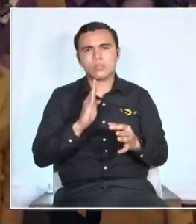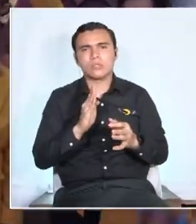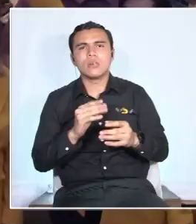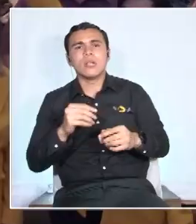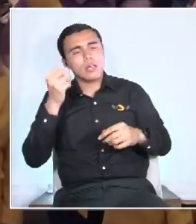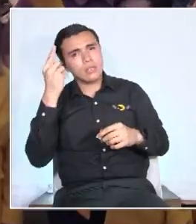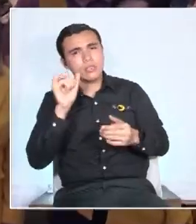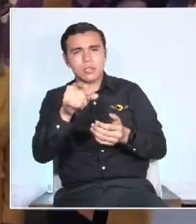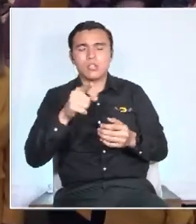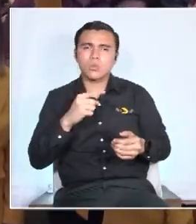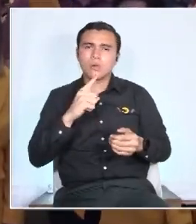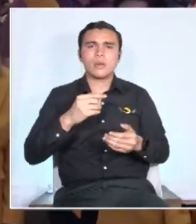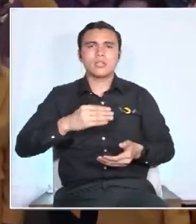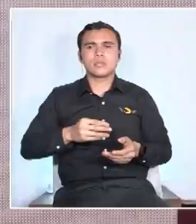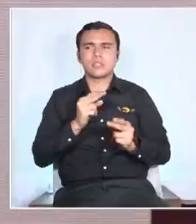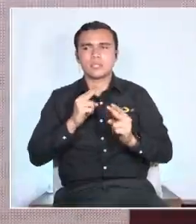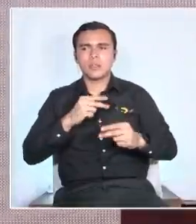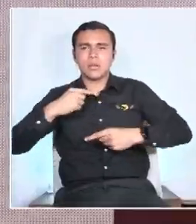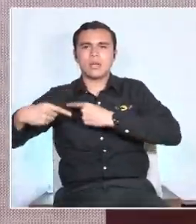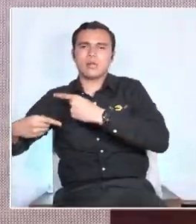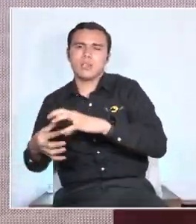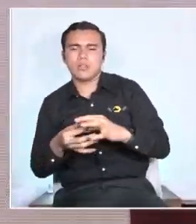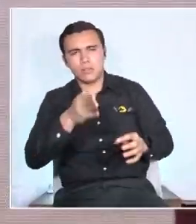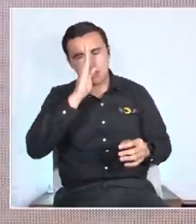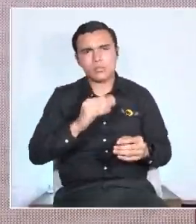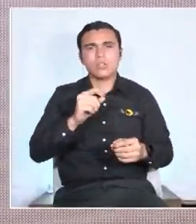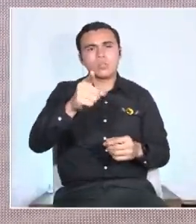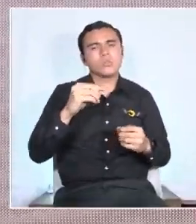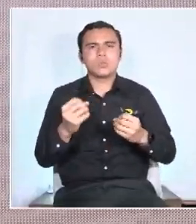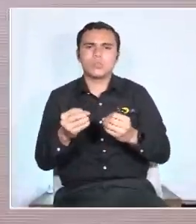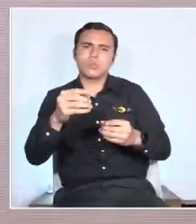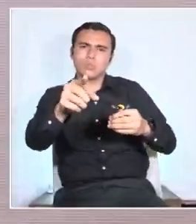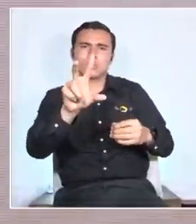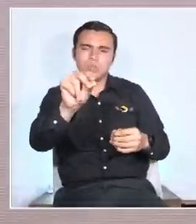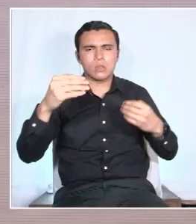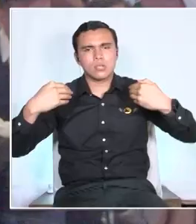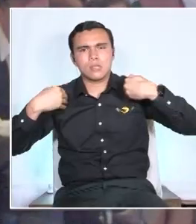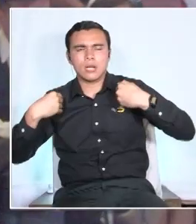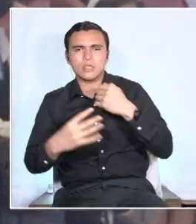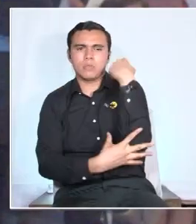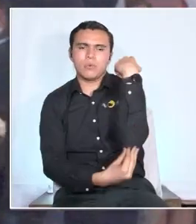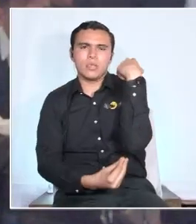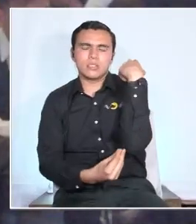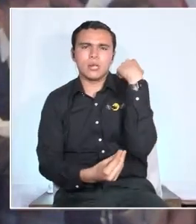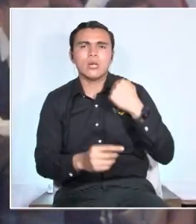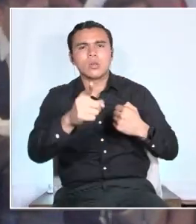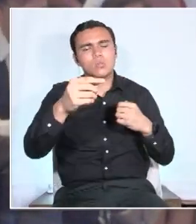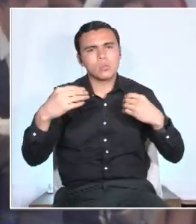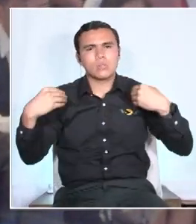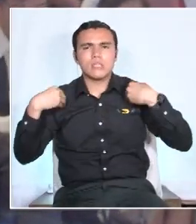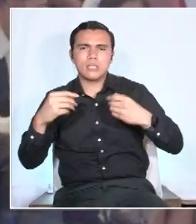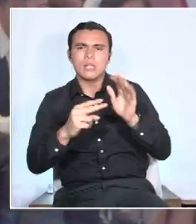que tú eres el heredero de Dios, entonces tú no vas a tener pobreza, tú no vas a tener escasez, porque tienes la revelación